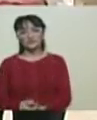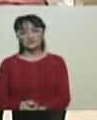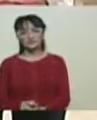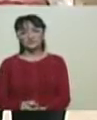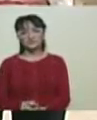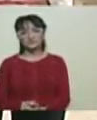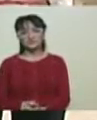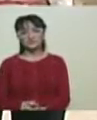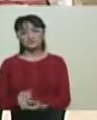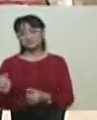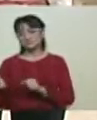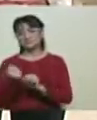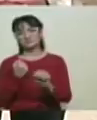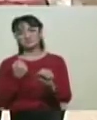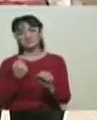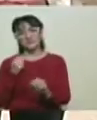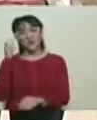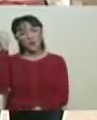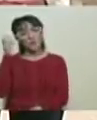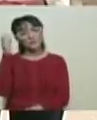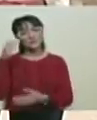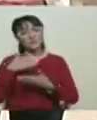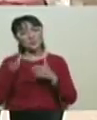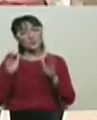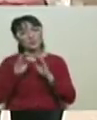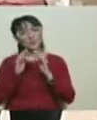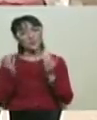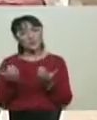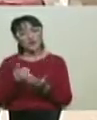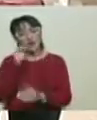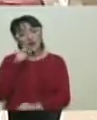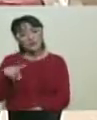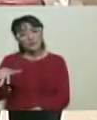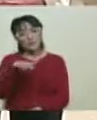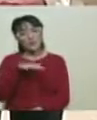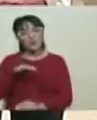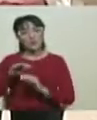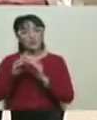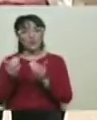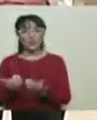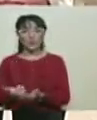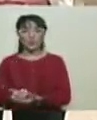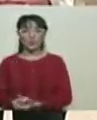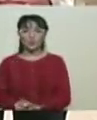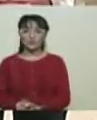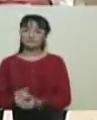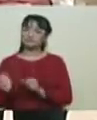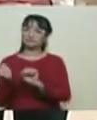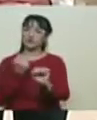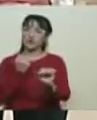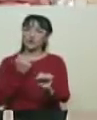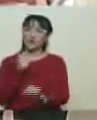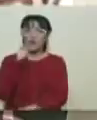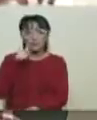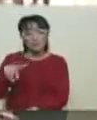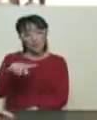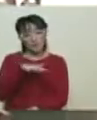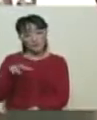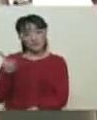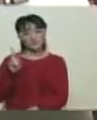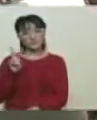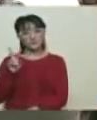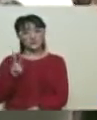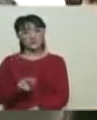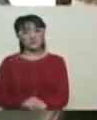Es rechazada por la conciencia pública mundial, por los pueblos del mundo. Y es rechazada por nuestro pueblo, en